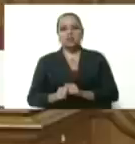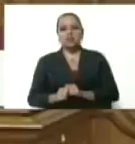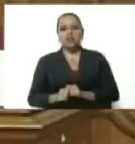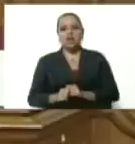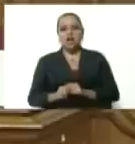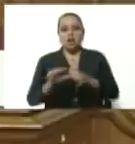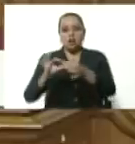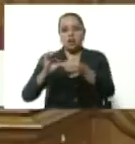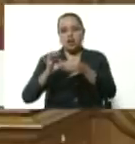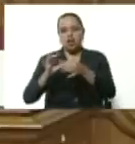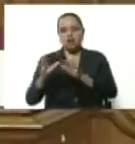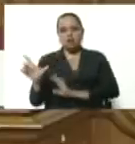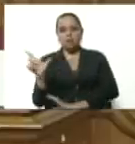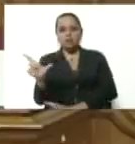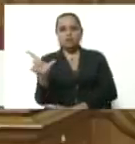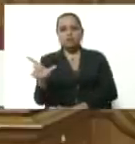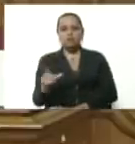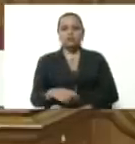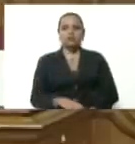aliados.